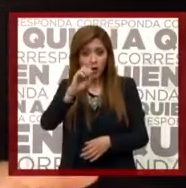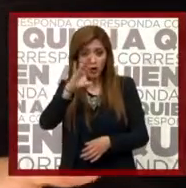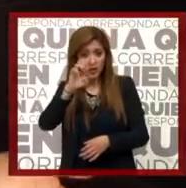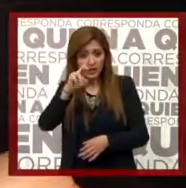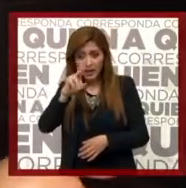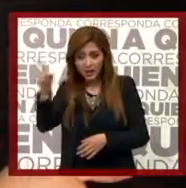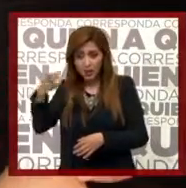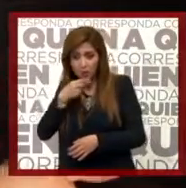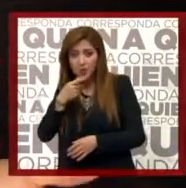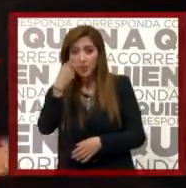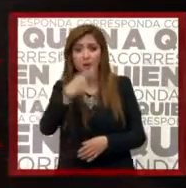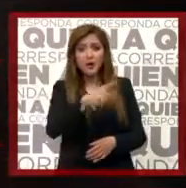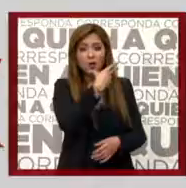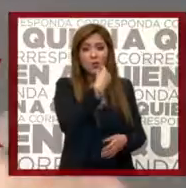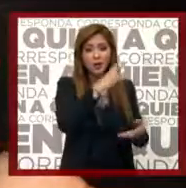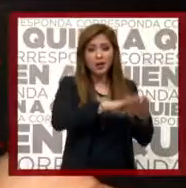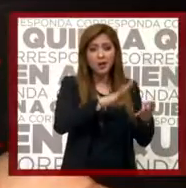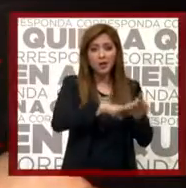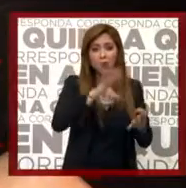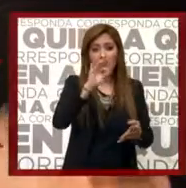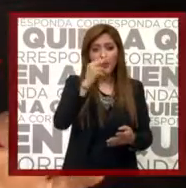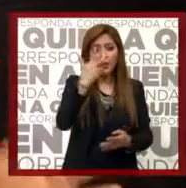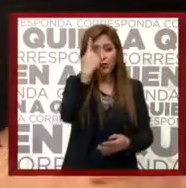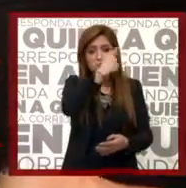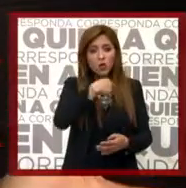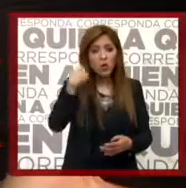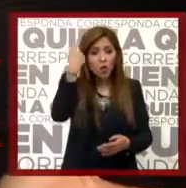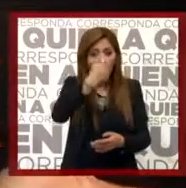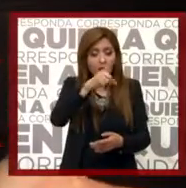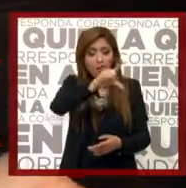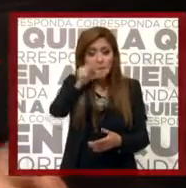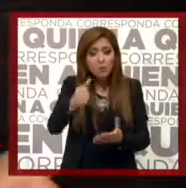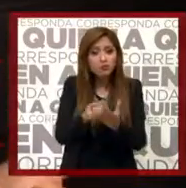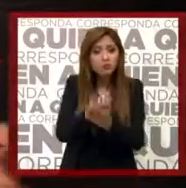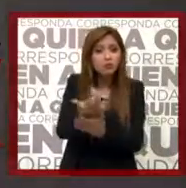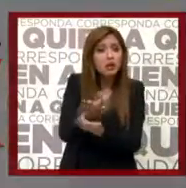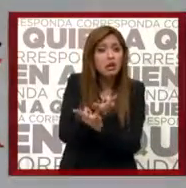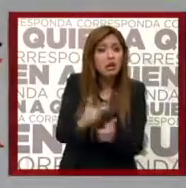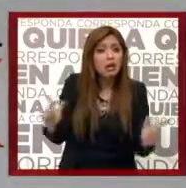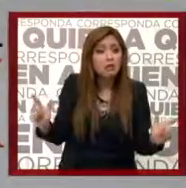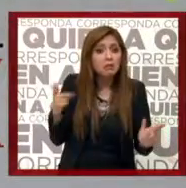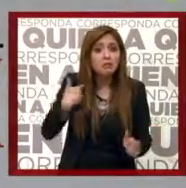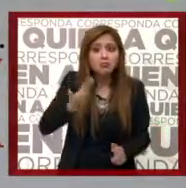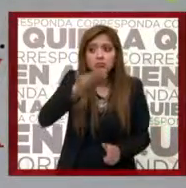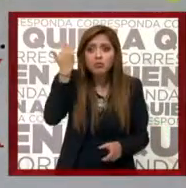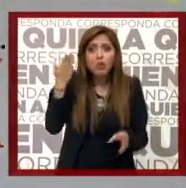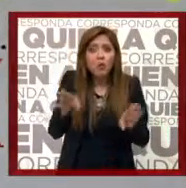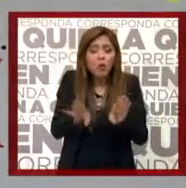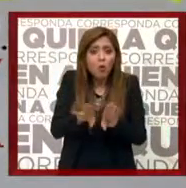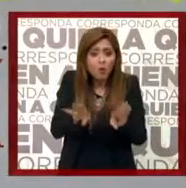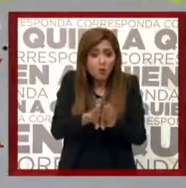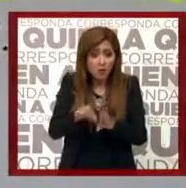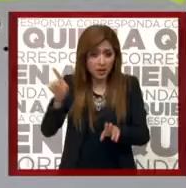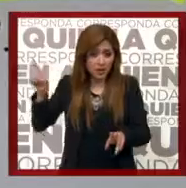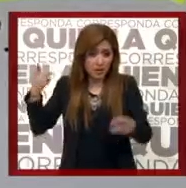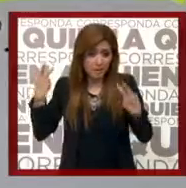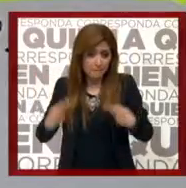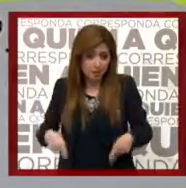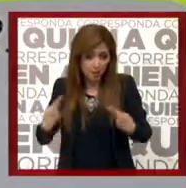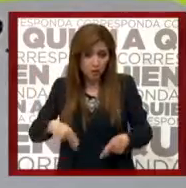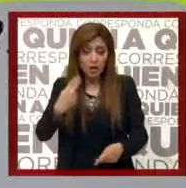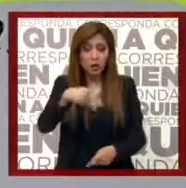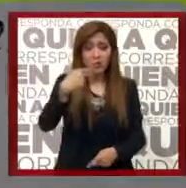detenido aproximadamente 48 horas. Salió, no sé por qué. ¿Cuál fue el motivo? Esta persona, Ernesto Gabriel